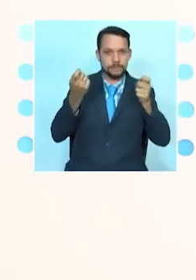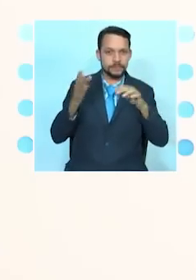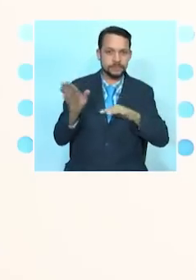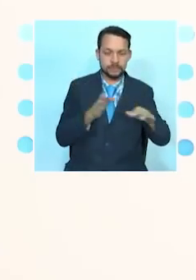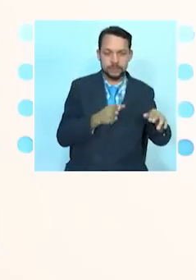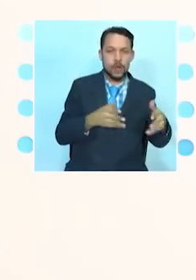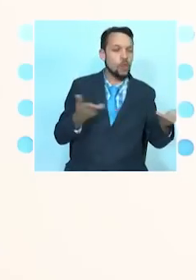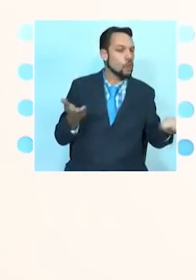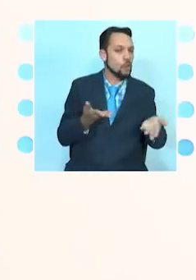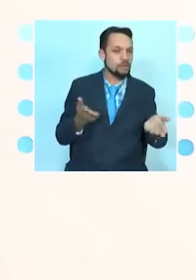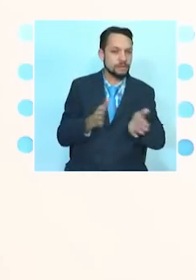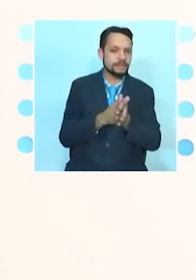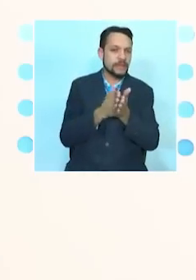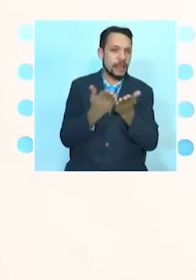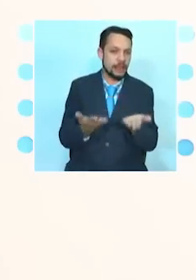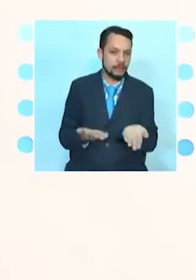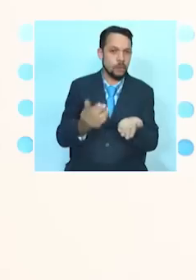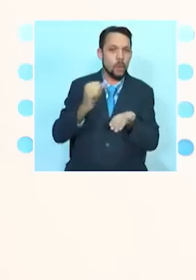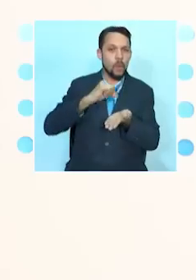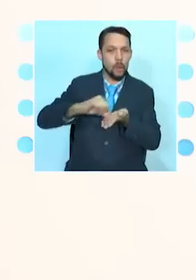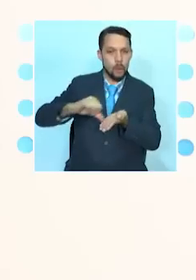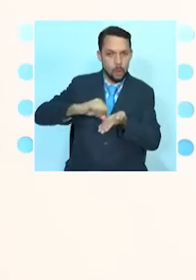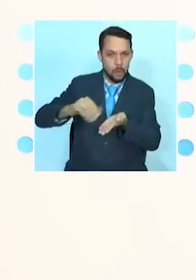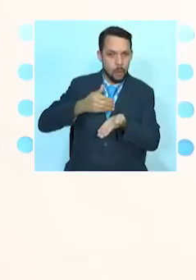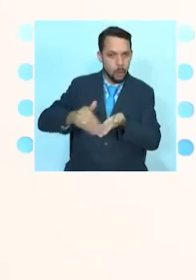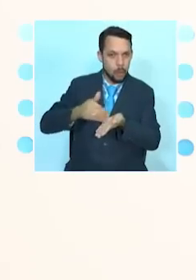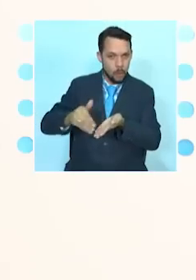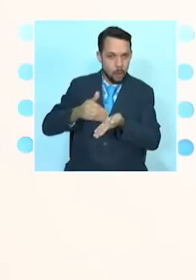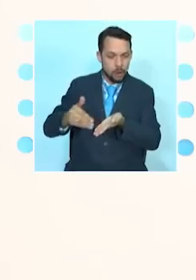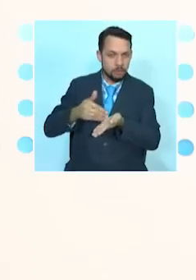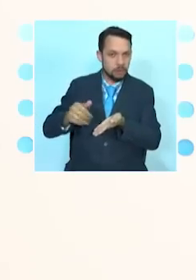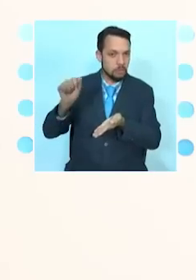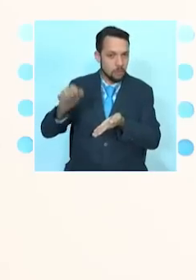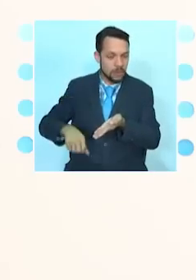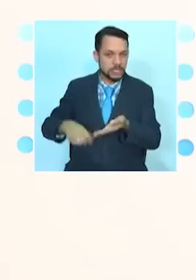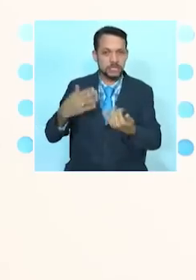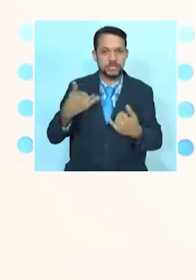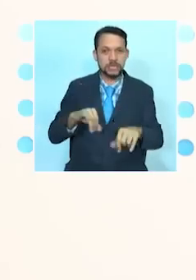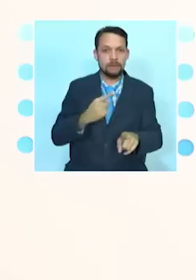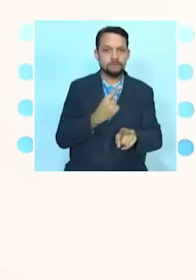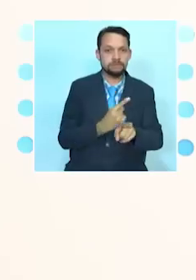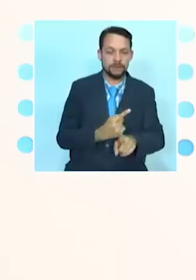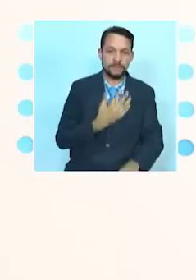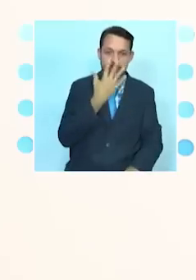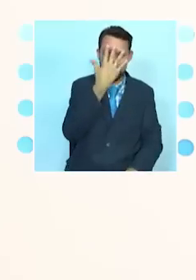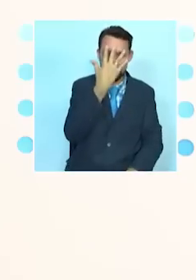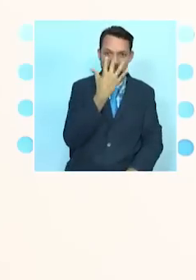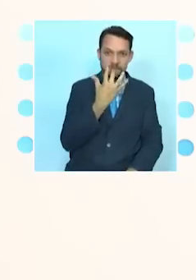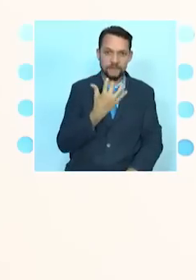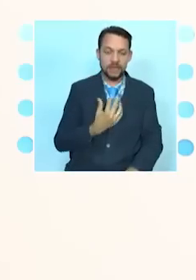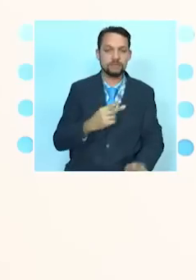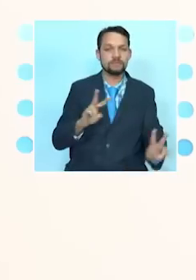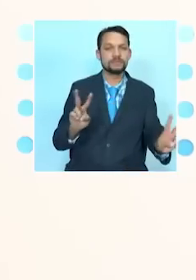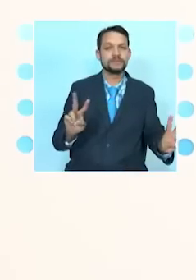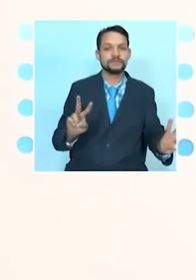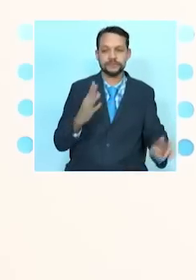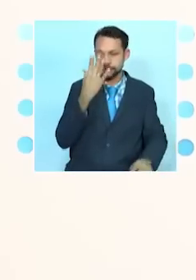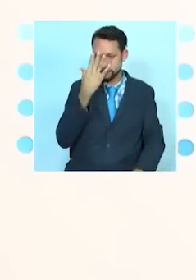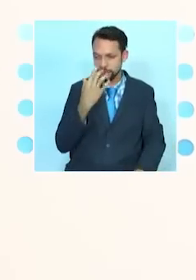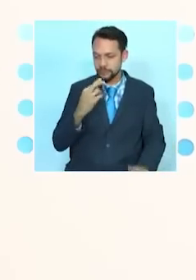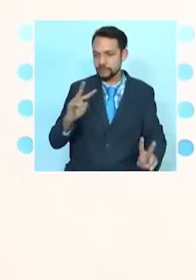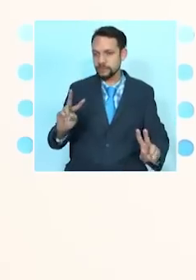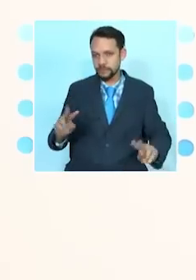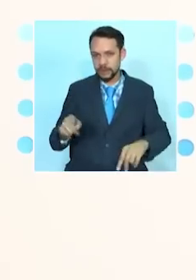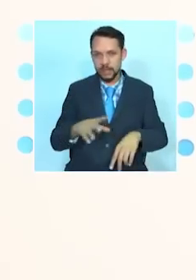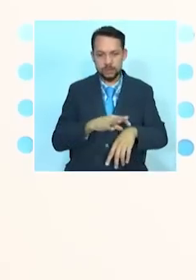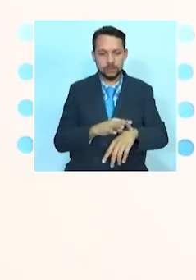entonces hacemos un acercamiento ya estamos en Facebook me dice Lina internamente y estamos en Facebook Live busquen Doctor Rojas